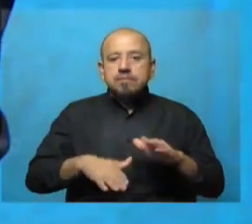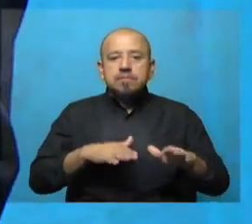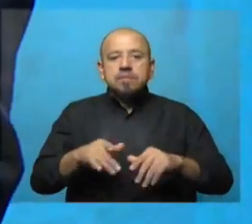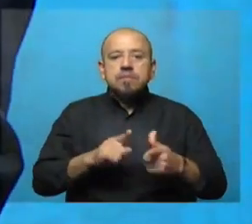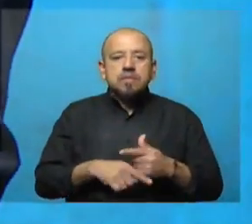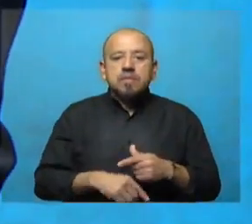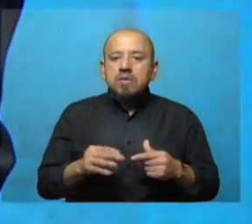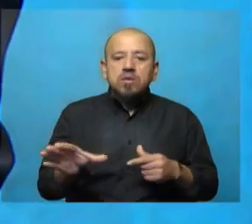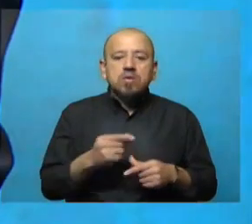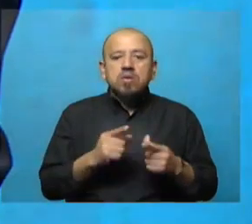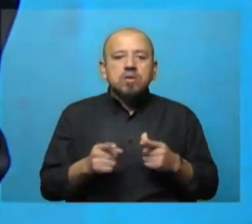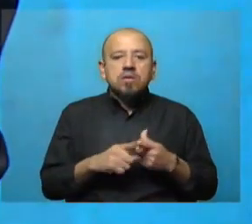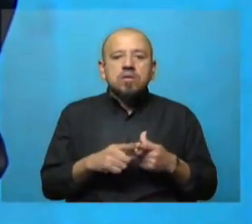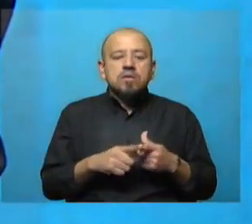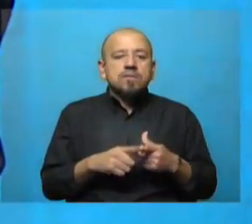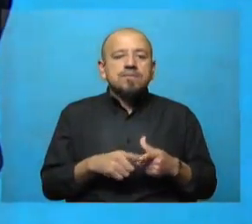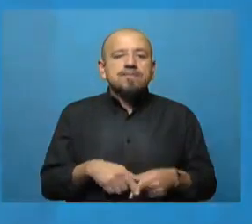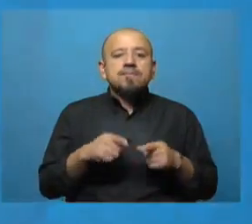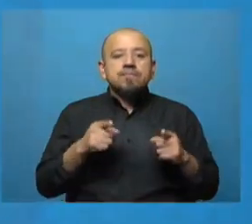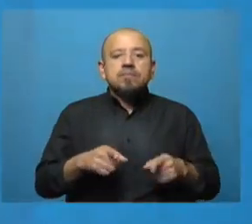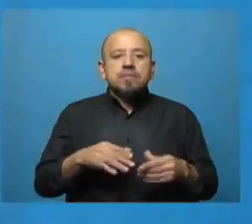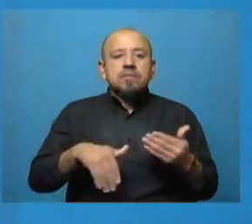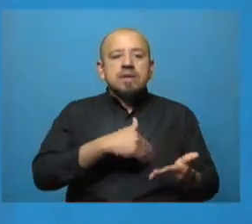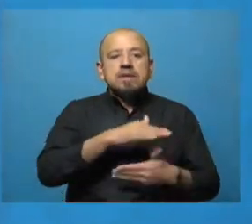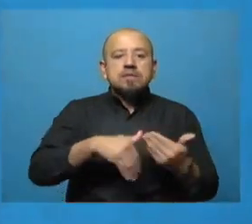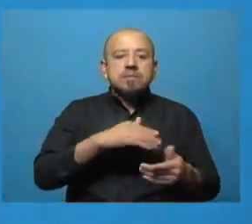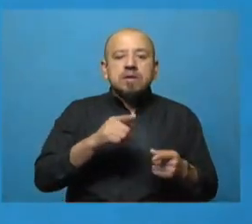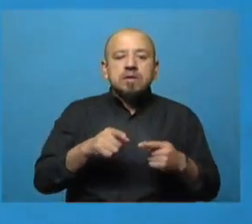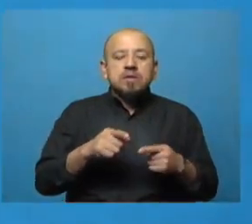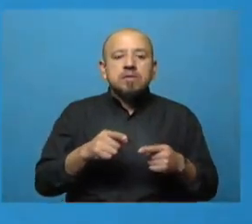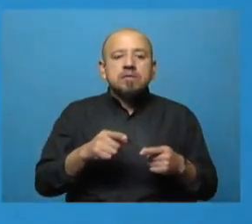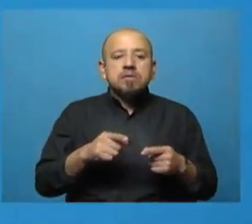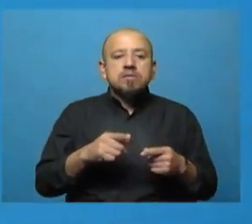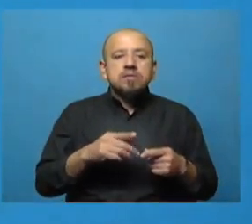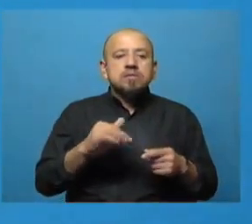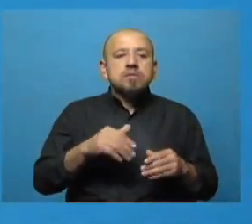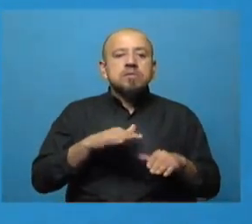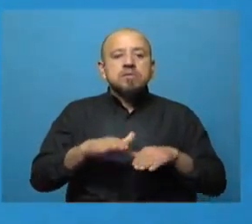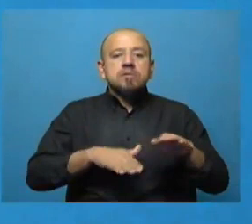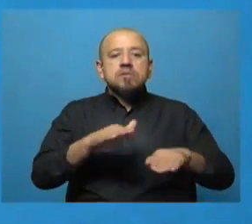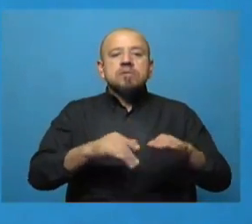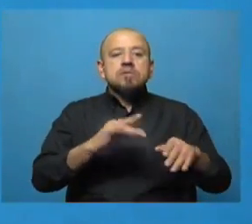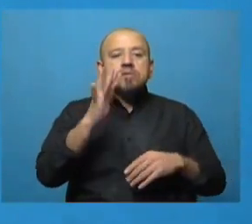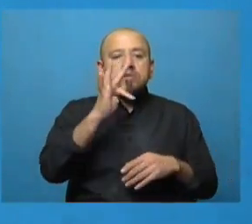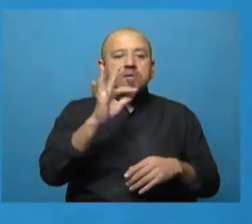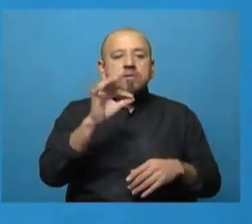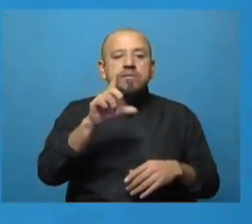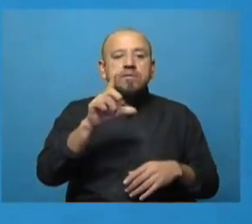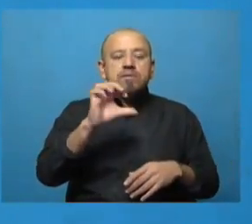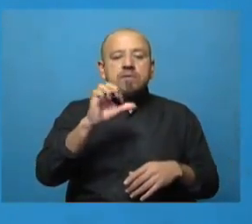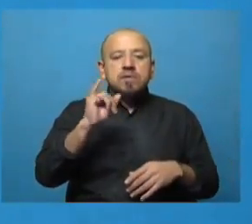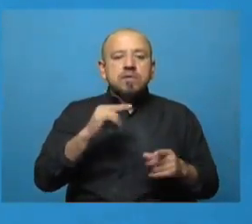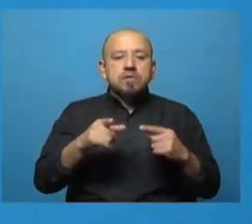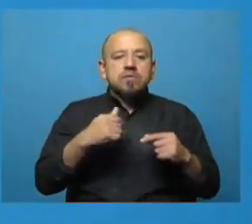todo todo absolutamente todo Ahí se mezcla solamente lo que voy quite los pasos porque uno es el foley que se hacen en